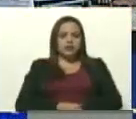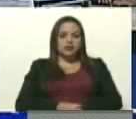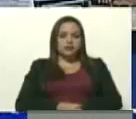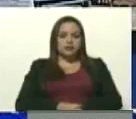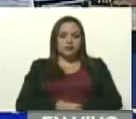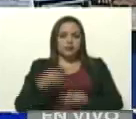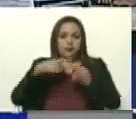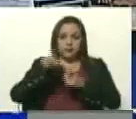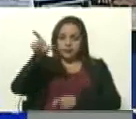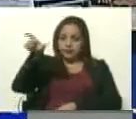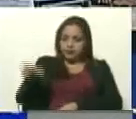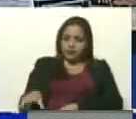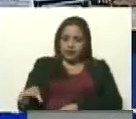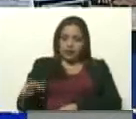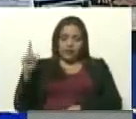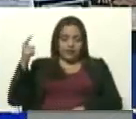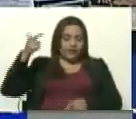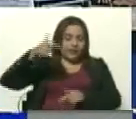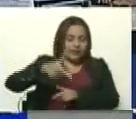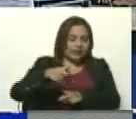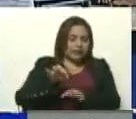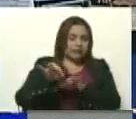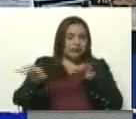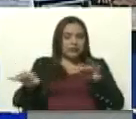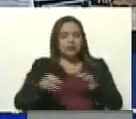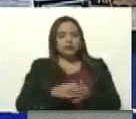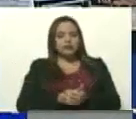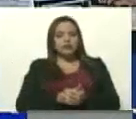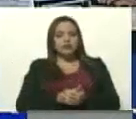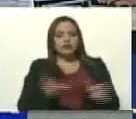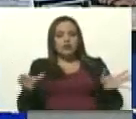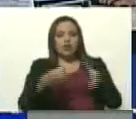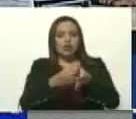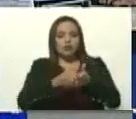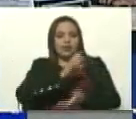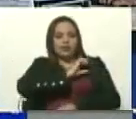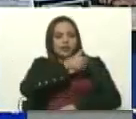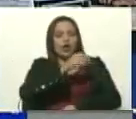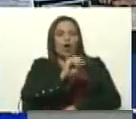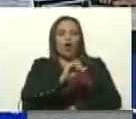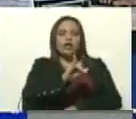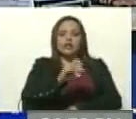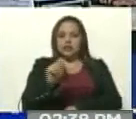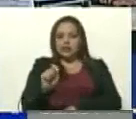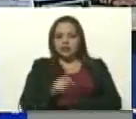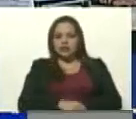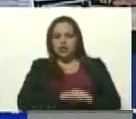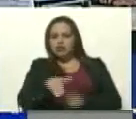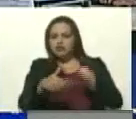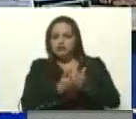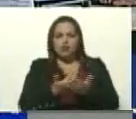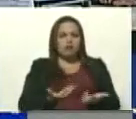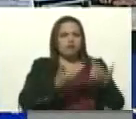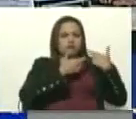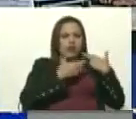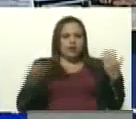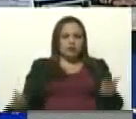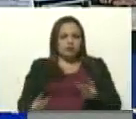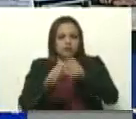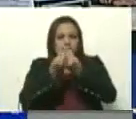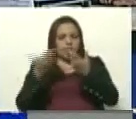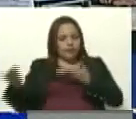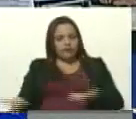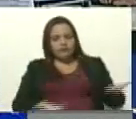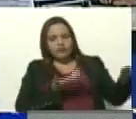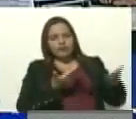Ramos, que viene directamente del gabinete del director de la OIT, y toda la delegación que le acompaña,